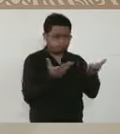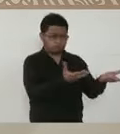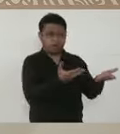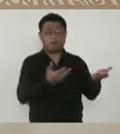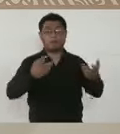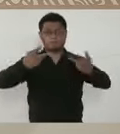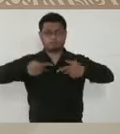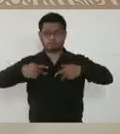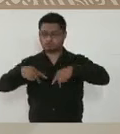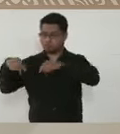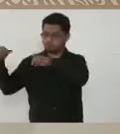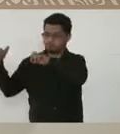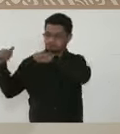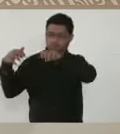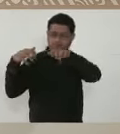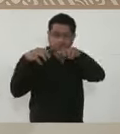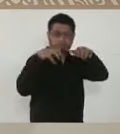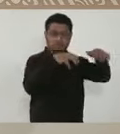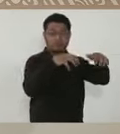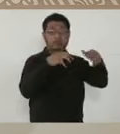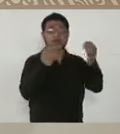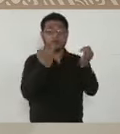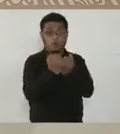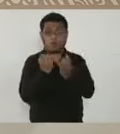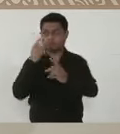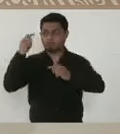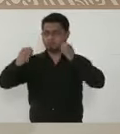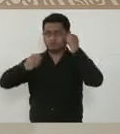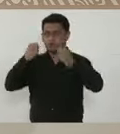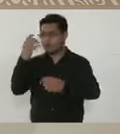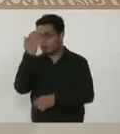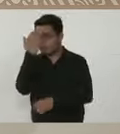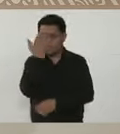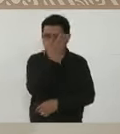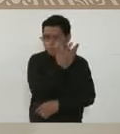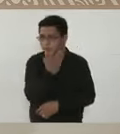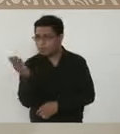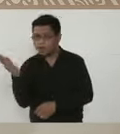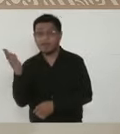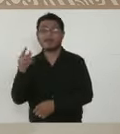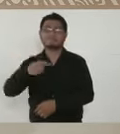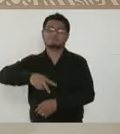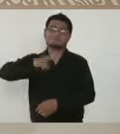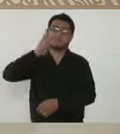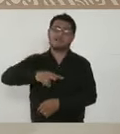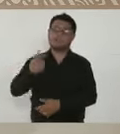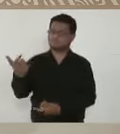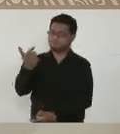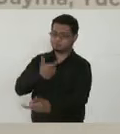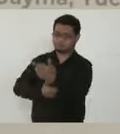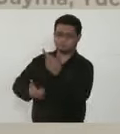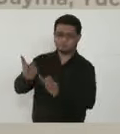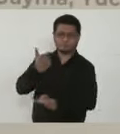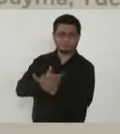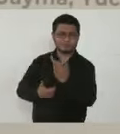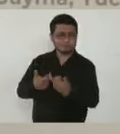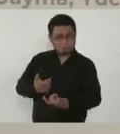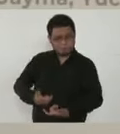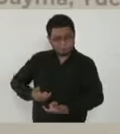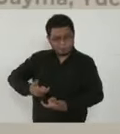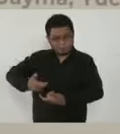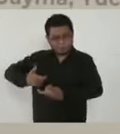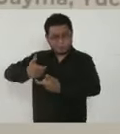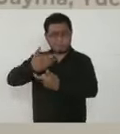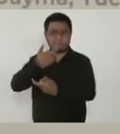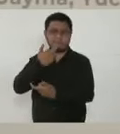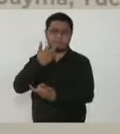y también al turismo, es algo que nos sirve mucho, que sin duda dejará una derrama económica muy importante en todas las comunidades